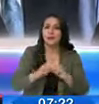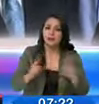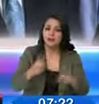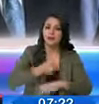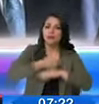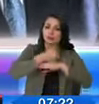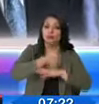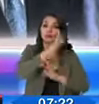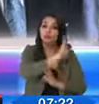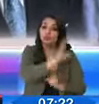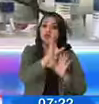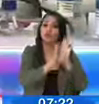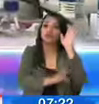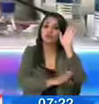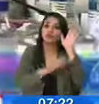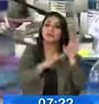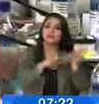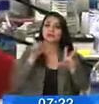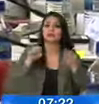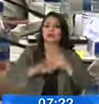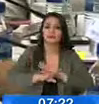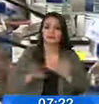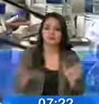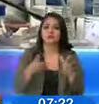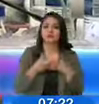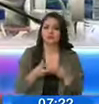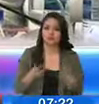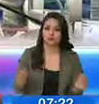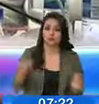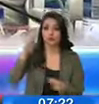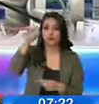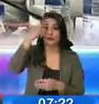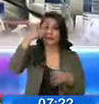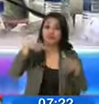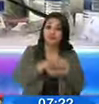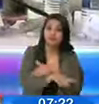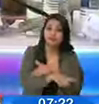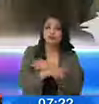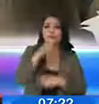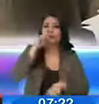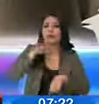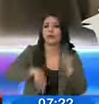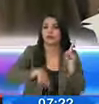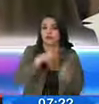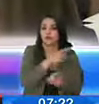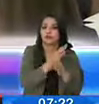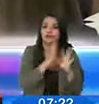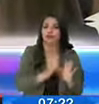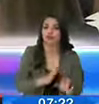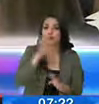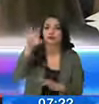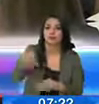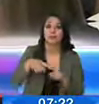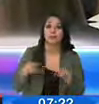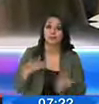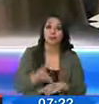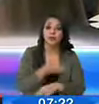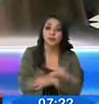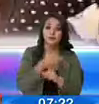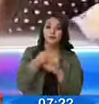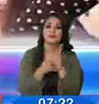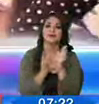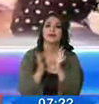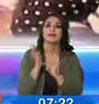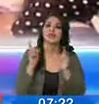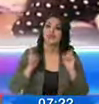a su constitucionalidad. Que el gobierno no busque intervenir en otras funciones del Estado, pero que sería ideal que la Corte se pronuncie antes del mes de abril, fecha en la